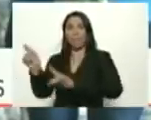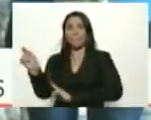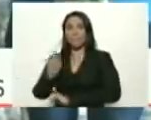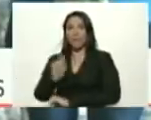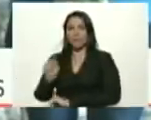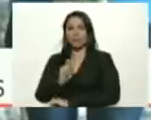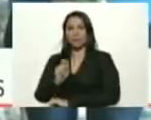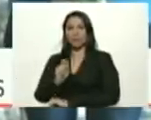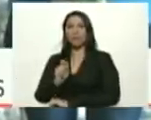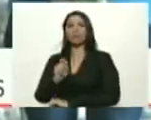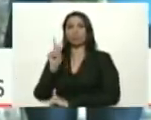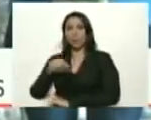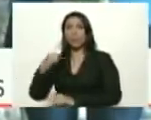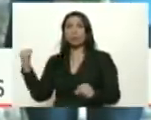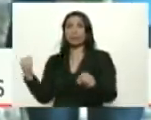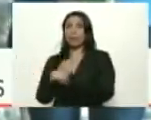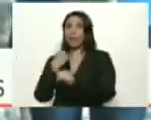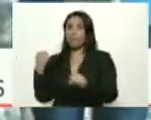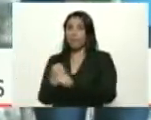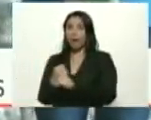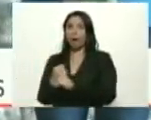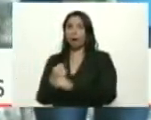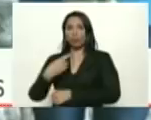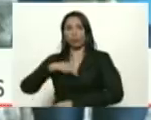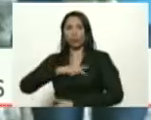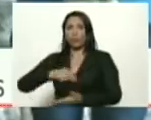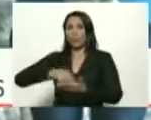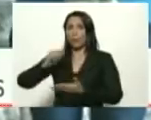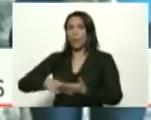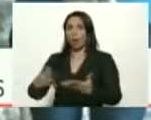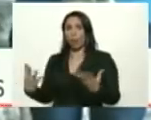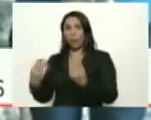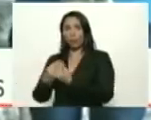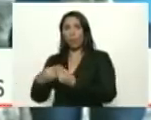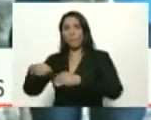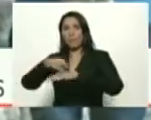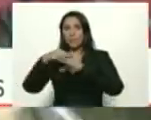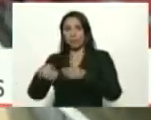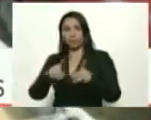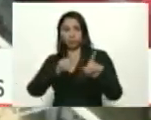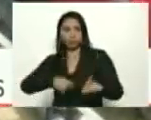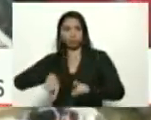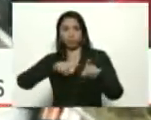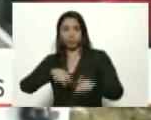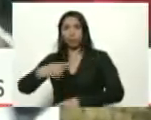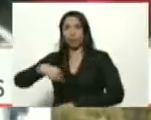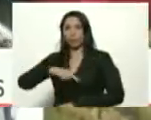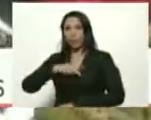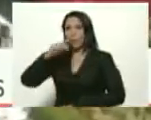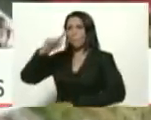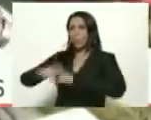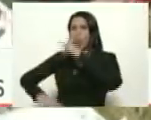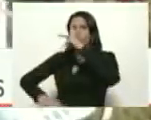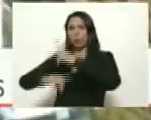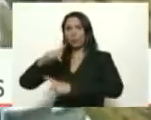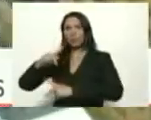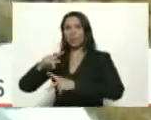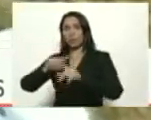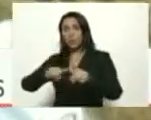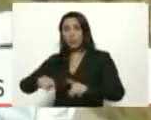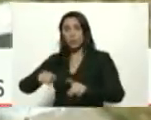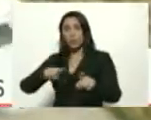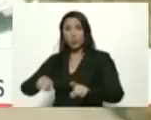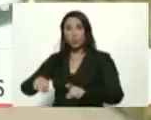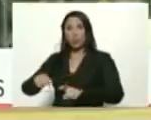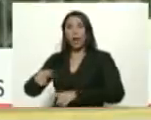la encomienda de gestión que hemos firmado con el Ministerio de Agricultura, hoy nos encontramos procesando arroz en